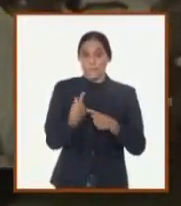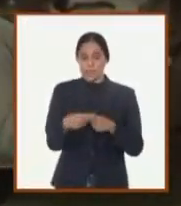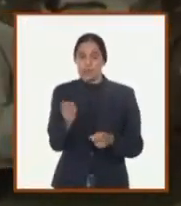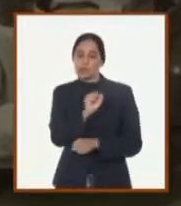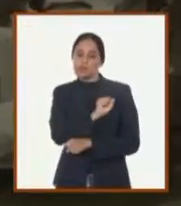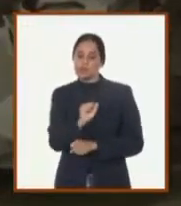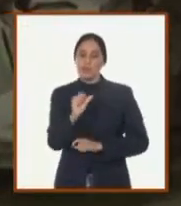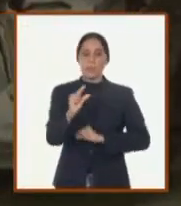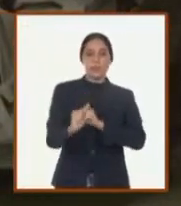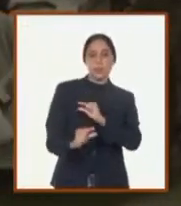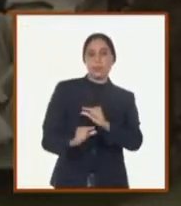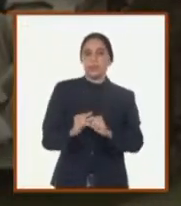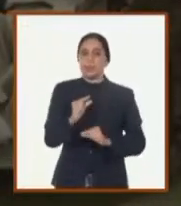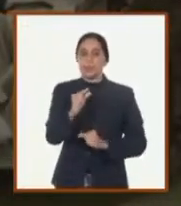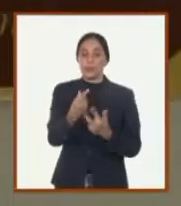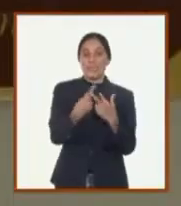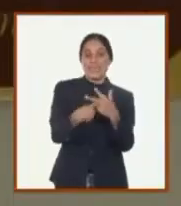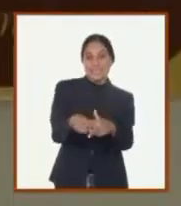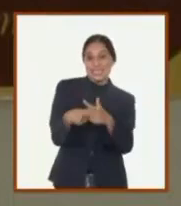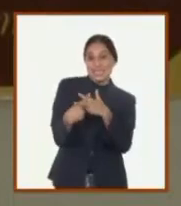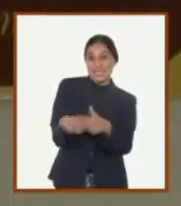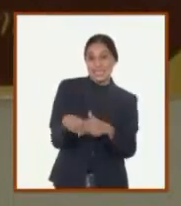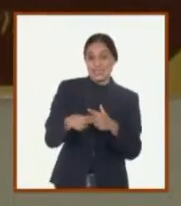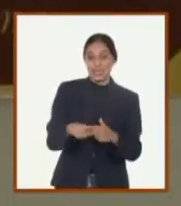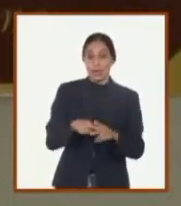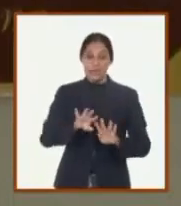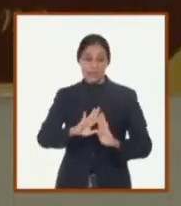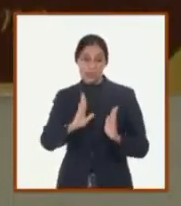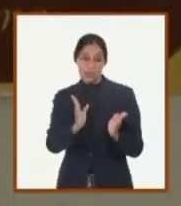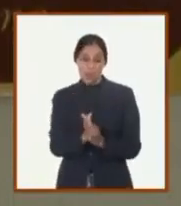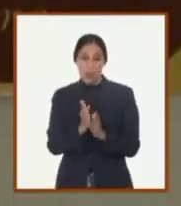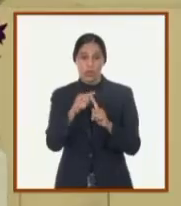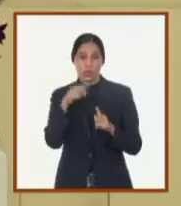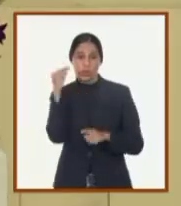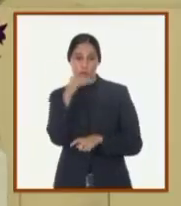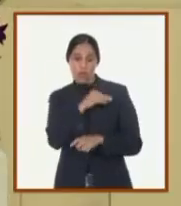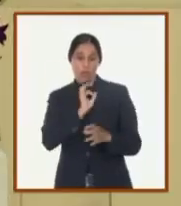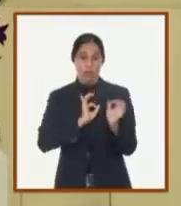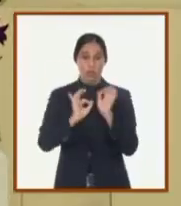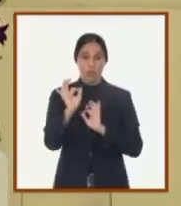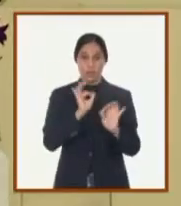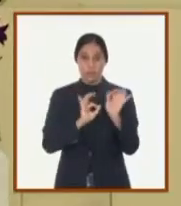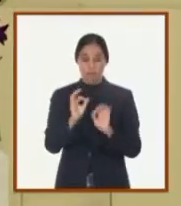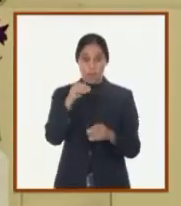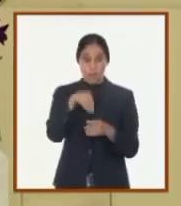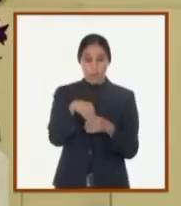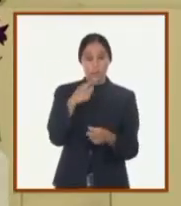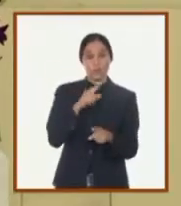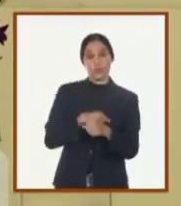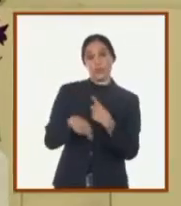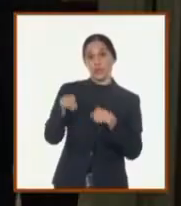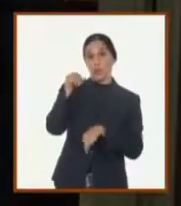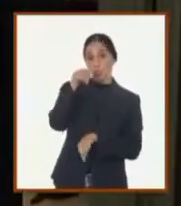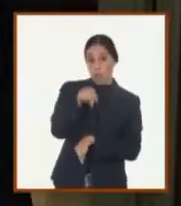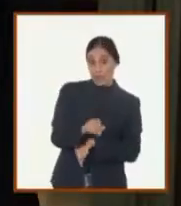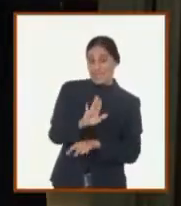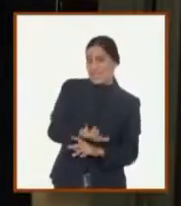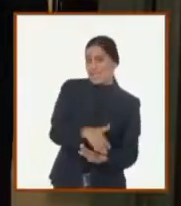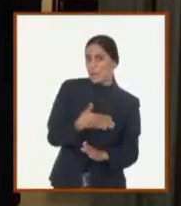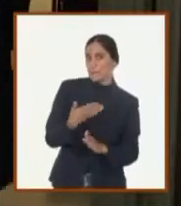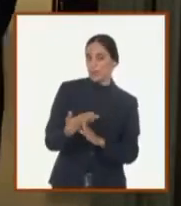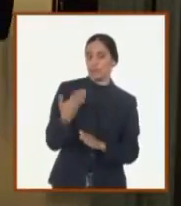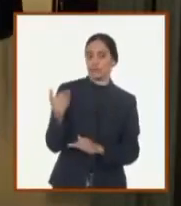eh el mantenimiento para que tod esa tecnología se conserve y hoy después de el tiempo que ha